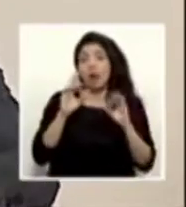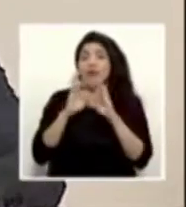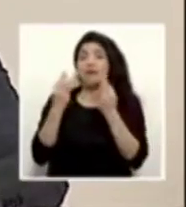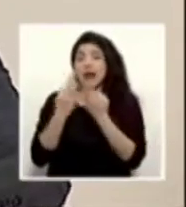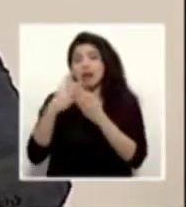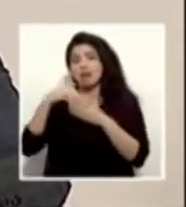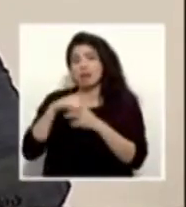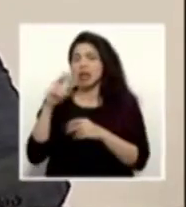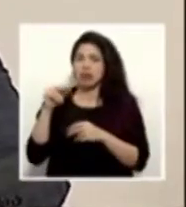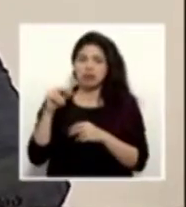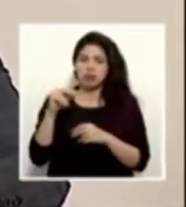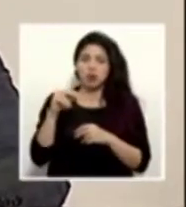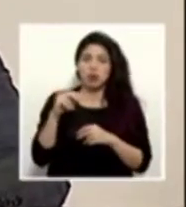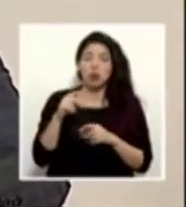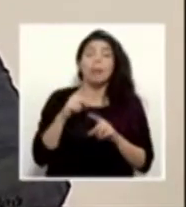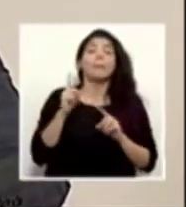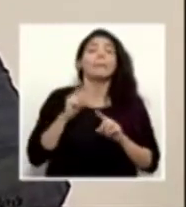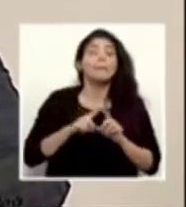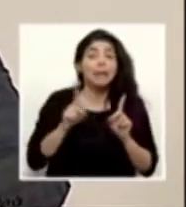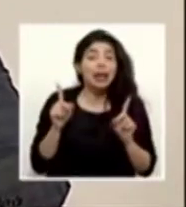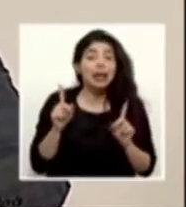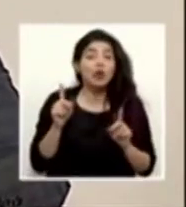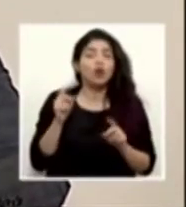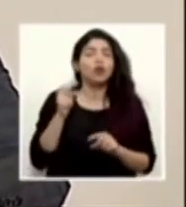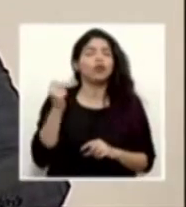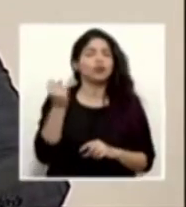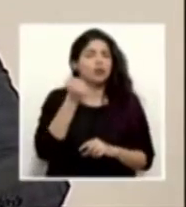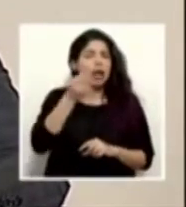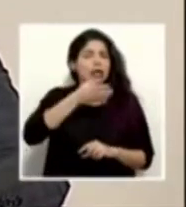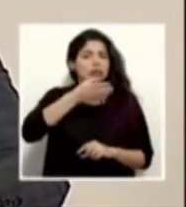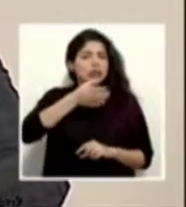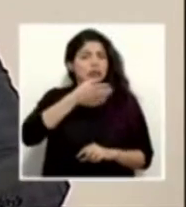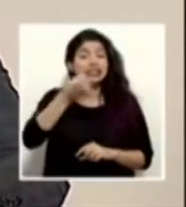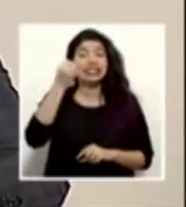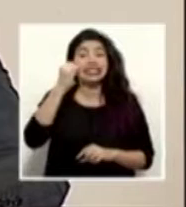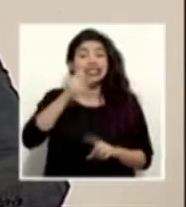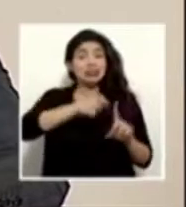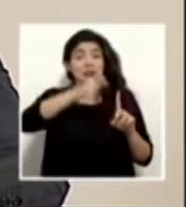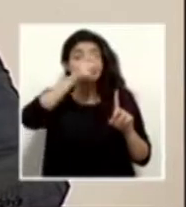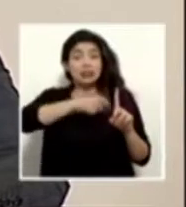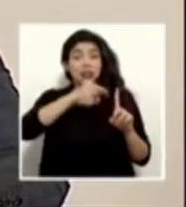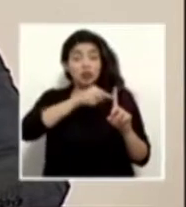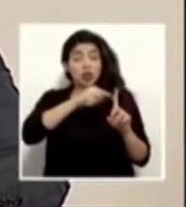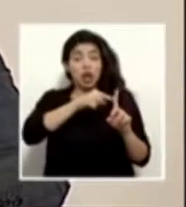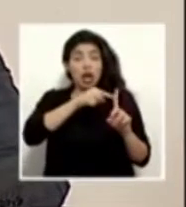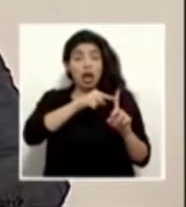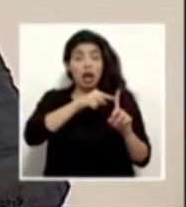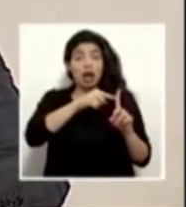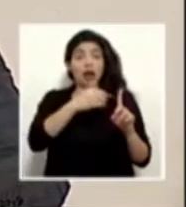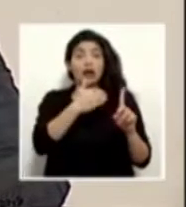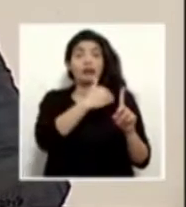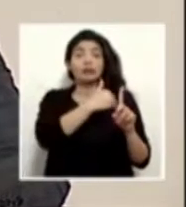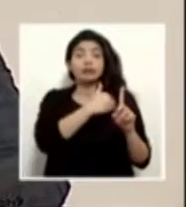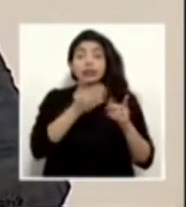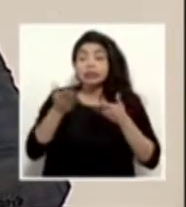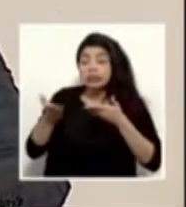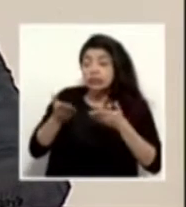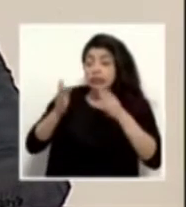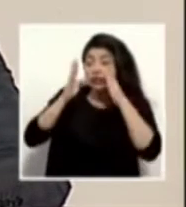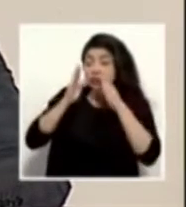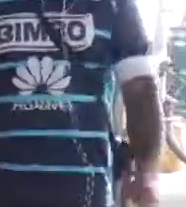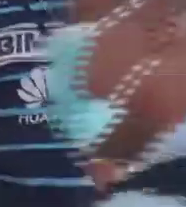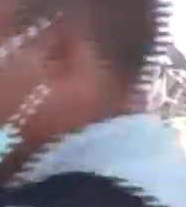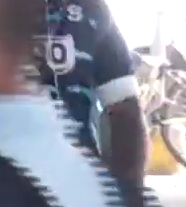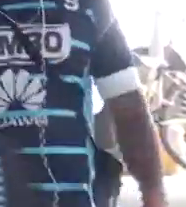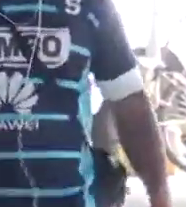familiares, haciendo la salvedad que hay una muy fuerte recomendación de que todas las personas que están atendiendo personas enfermas